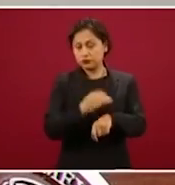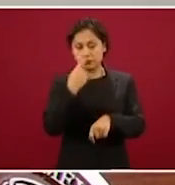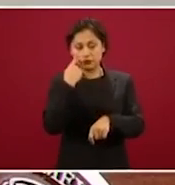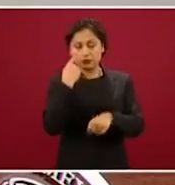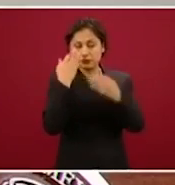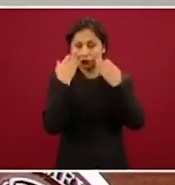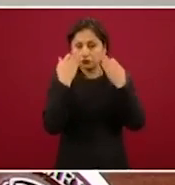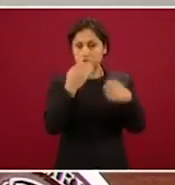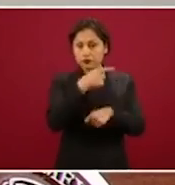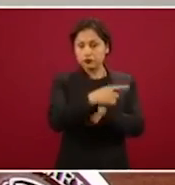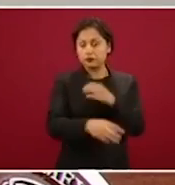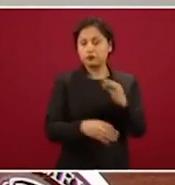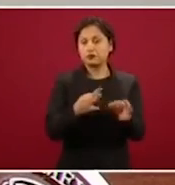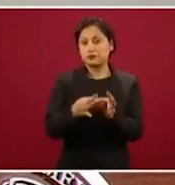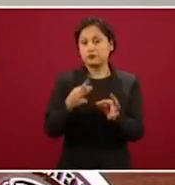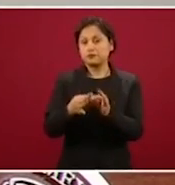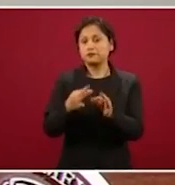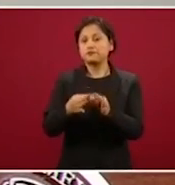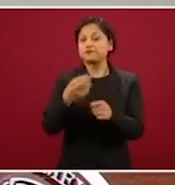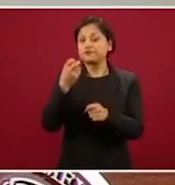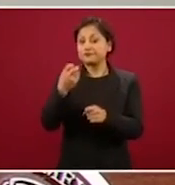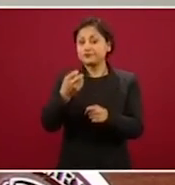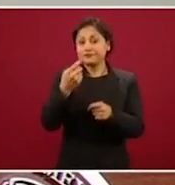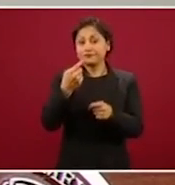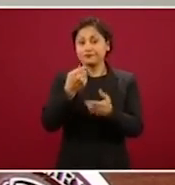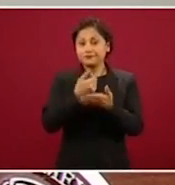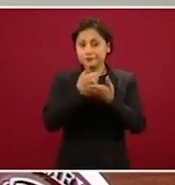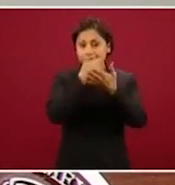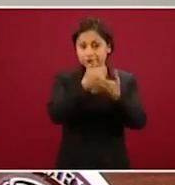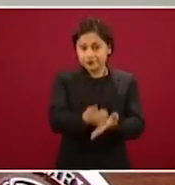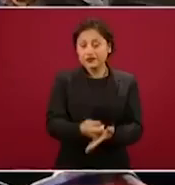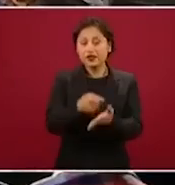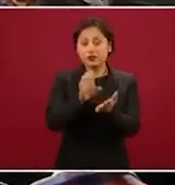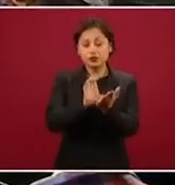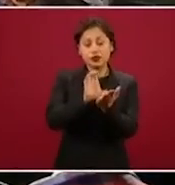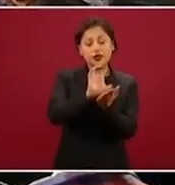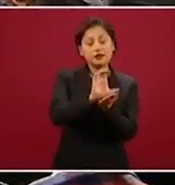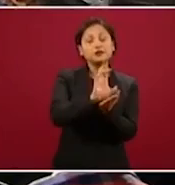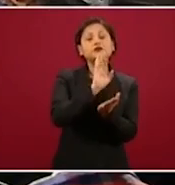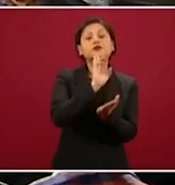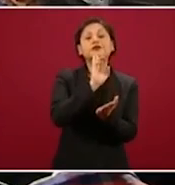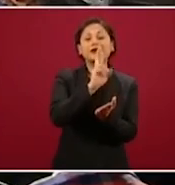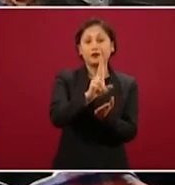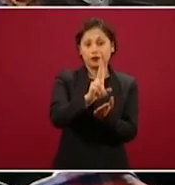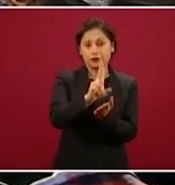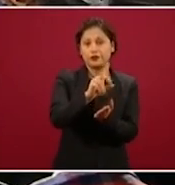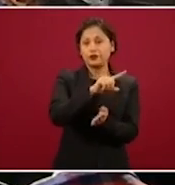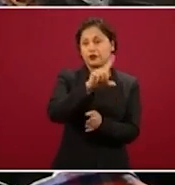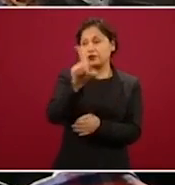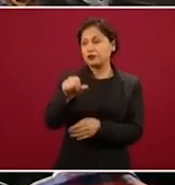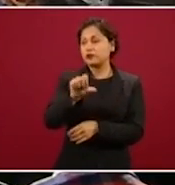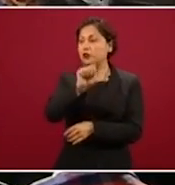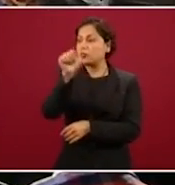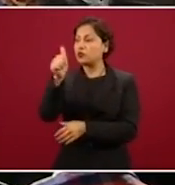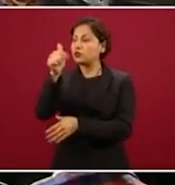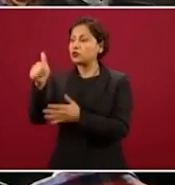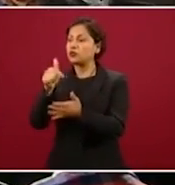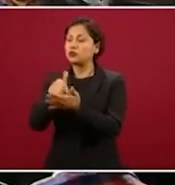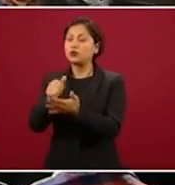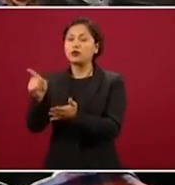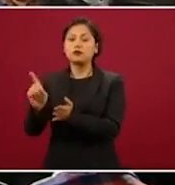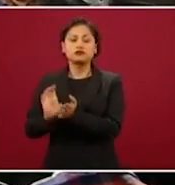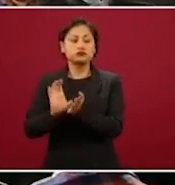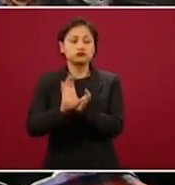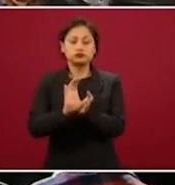plazos, mejorar en general las condiciones de los créditos. Entonces, garantizando, teniendo los fondos de garantía de NAFINSA,